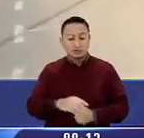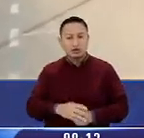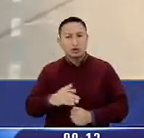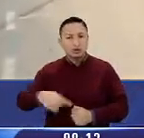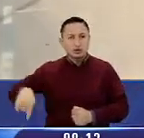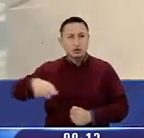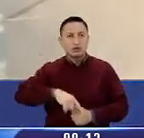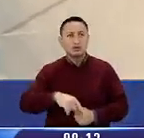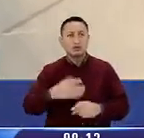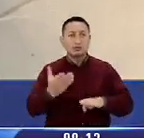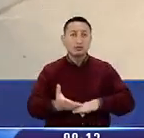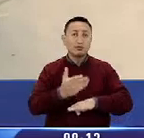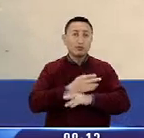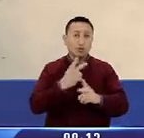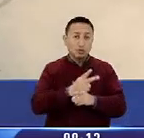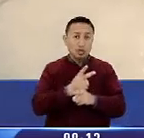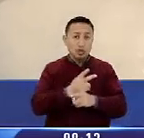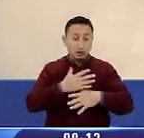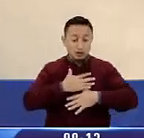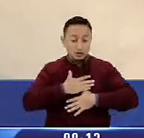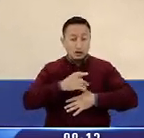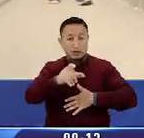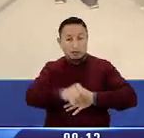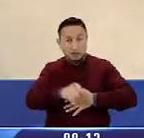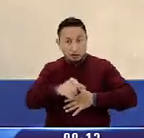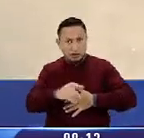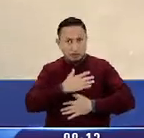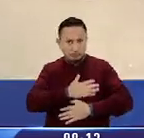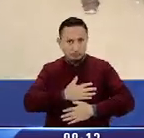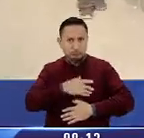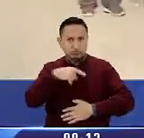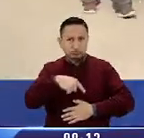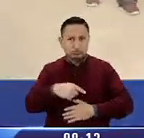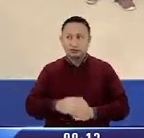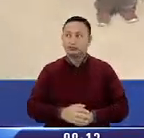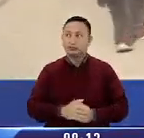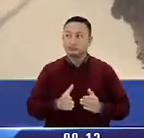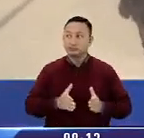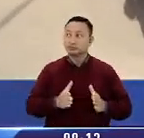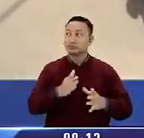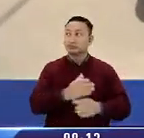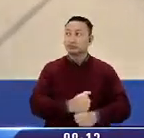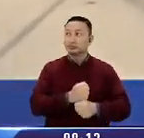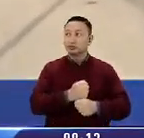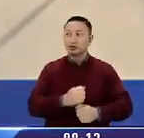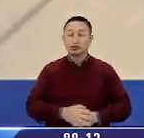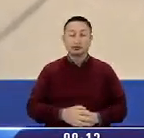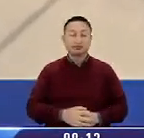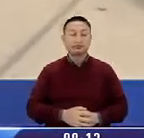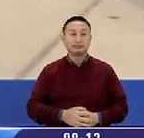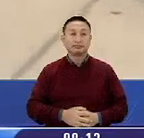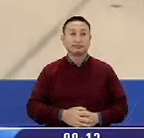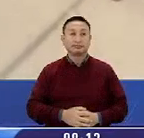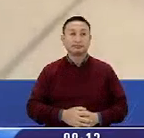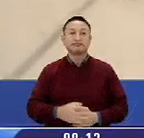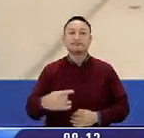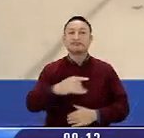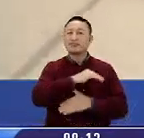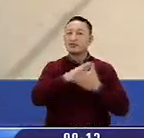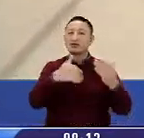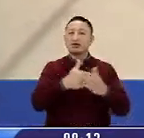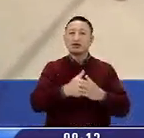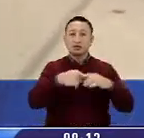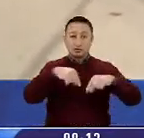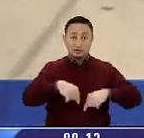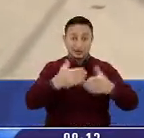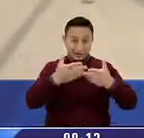combatirla preventivamente, tomándonos los espacios públicos y, como no, el sendero seguro, que ya era hora aquí en Calderón, ¿no? ¿Para cuándo va a estar listo este sendero